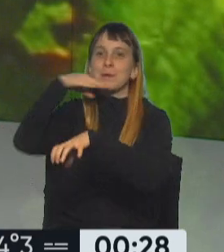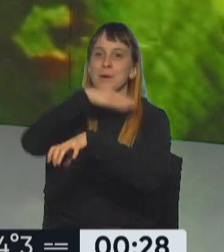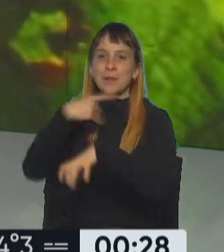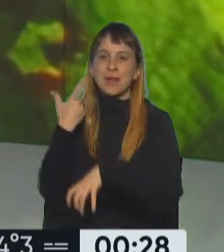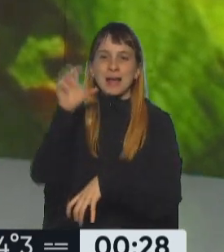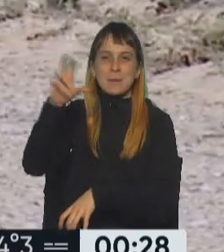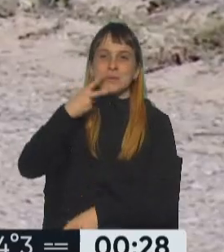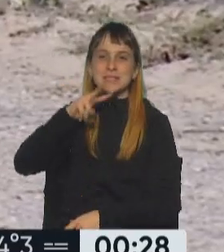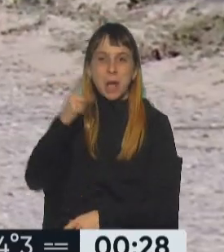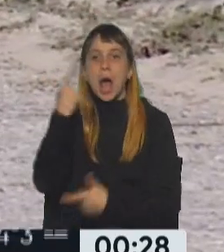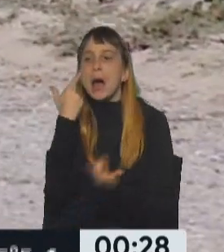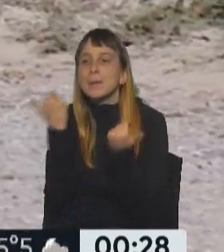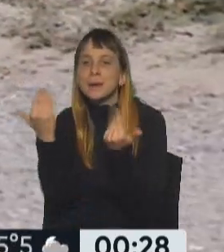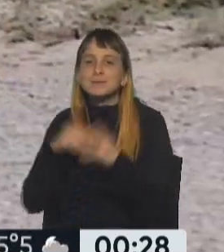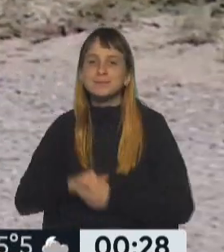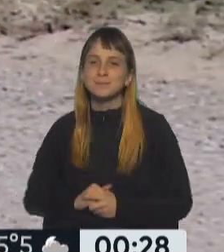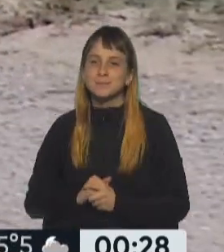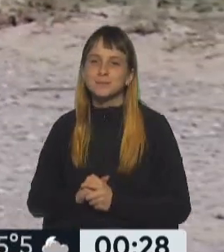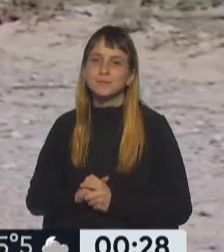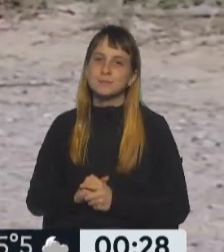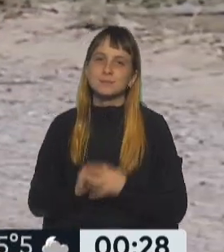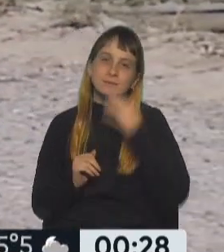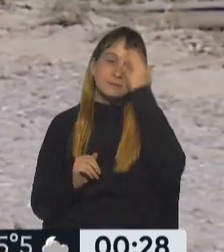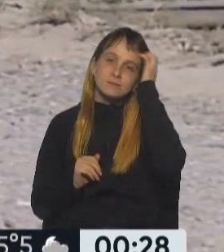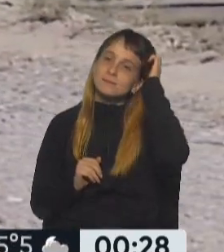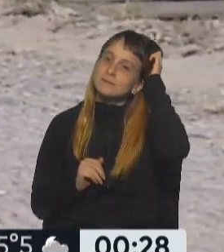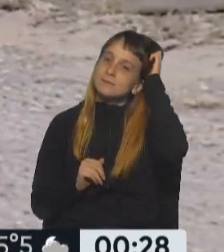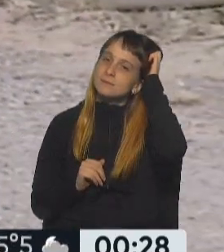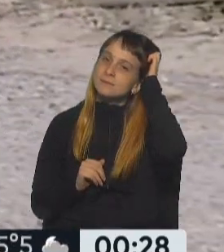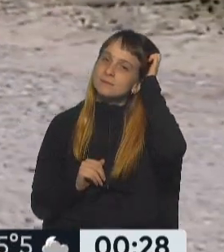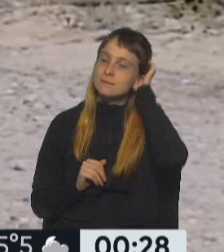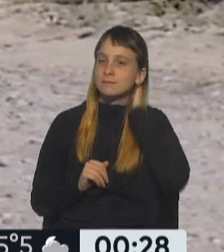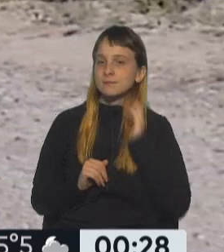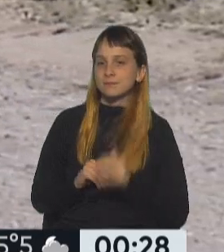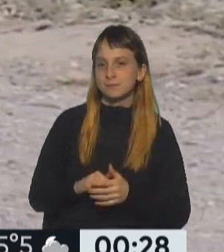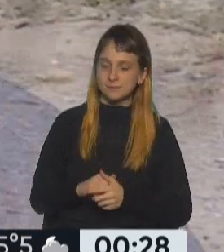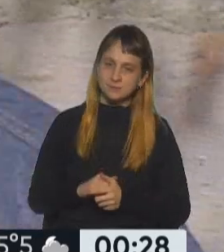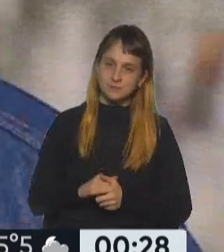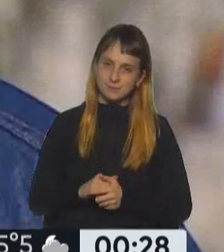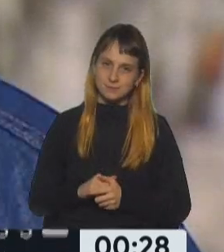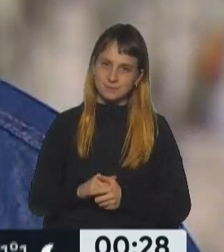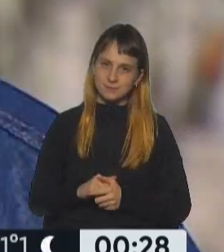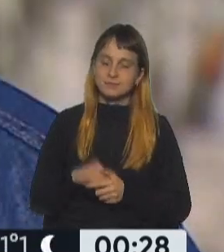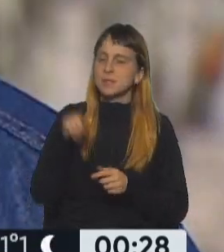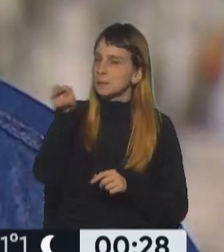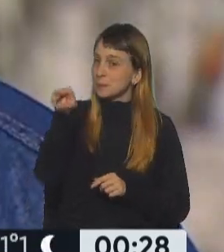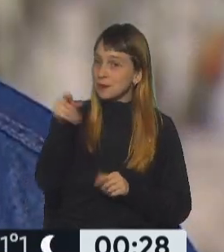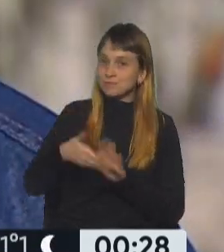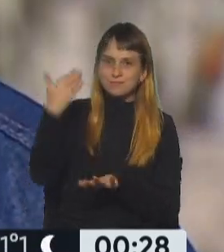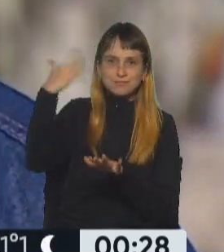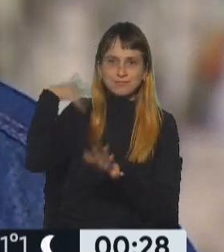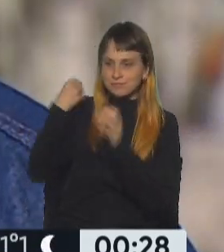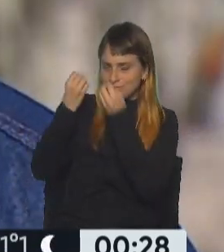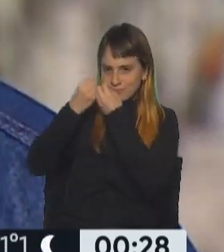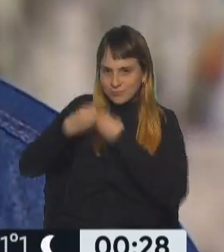ver. Por las tardes de sol y Alameda. Esto comenzó en la familia con